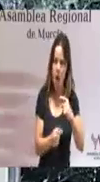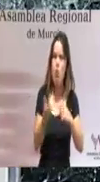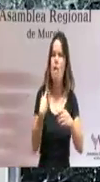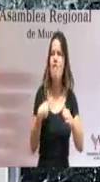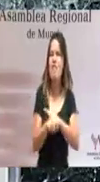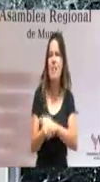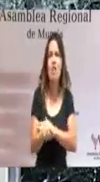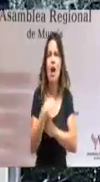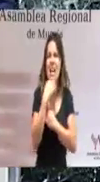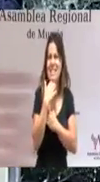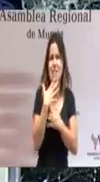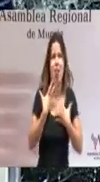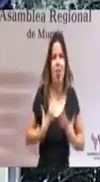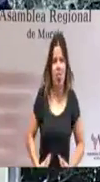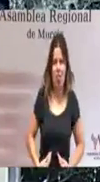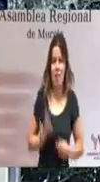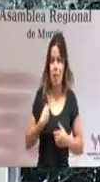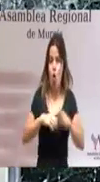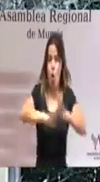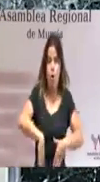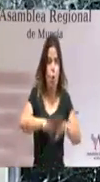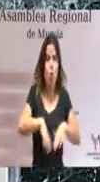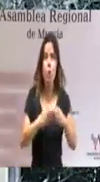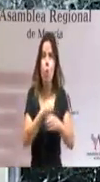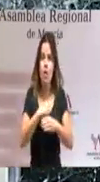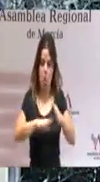financiación casi humillante, a la cola de las comunidades